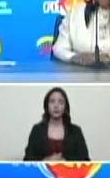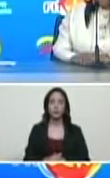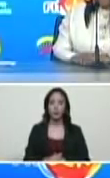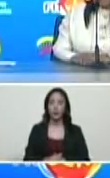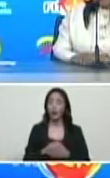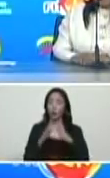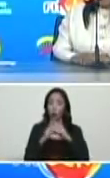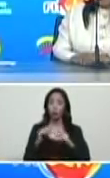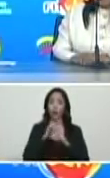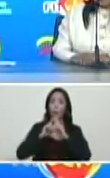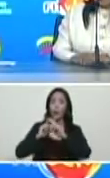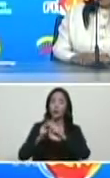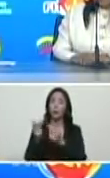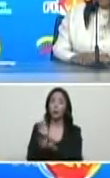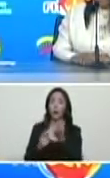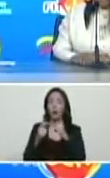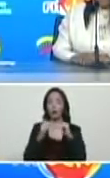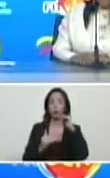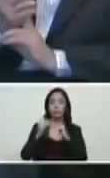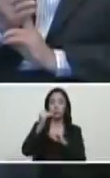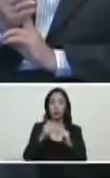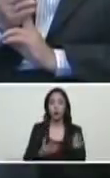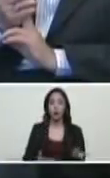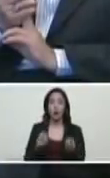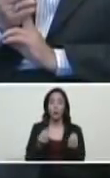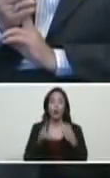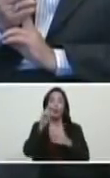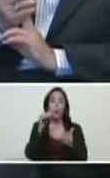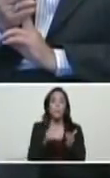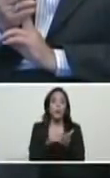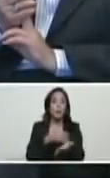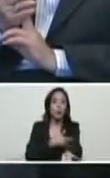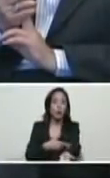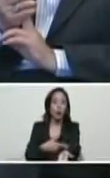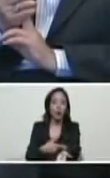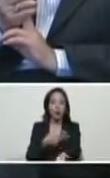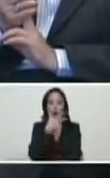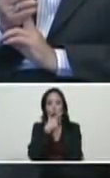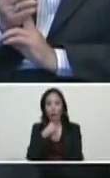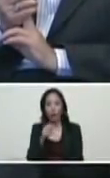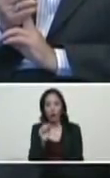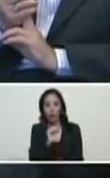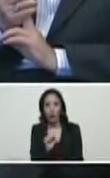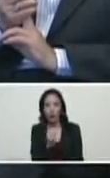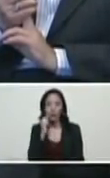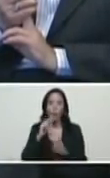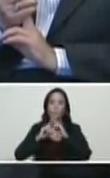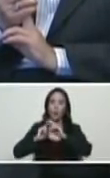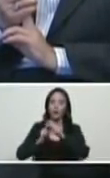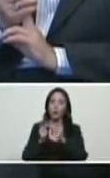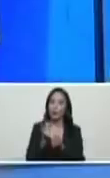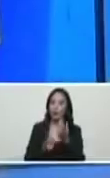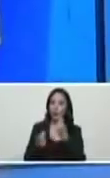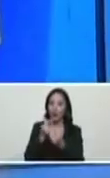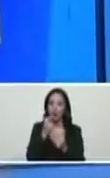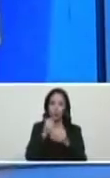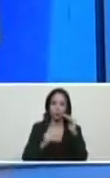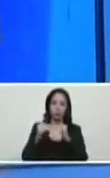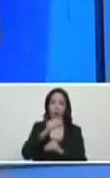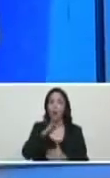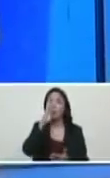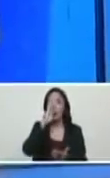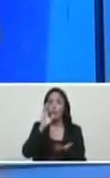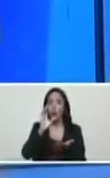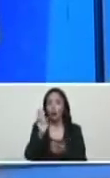operadores. Entregó más de 2.000 millones de bolívares. En créditos, el Banco de Venezuela y